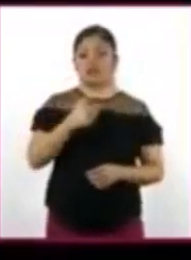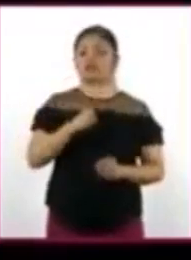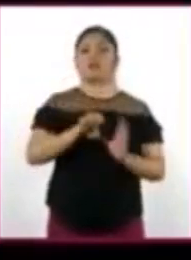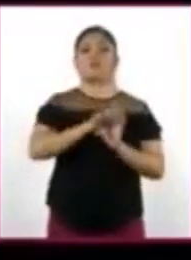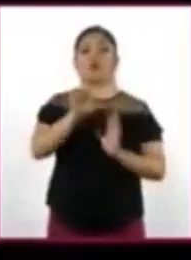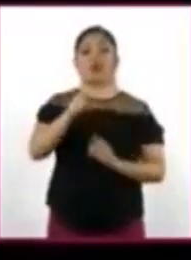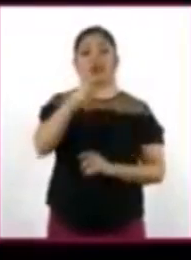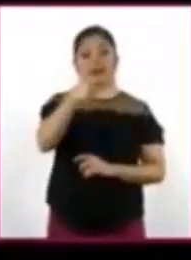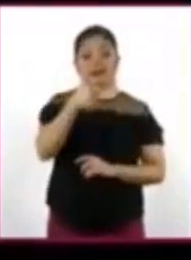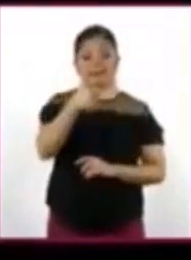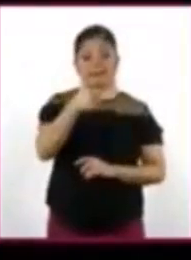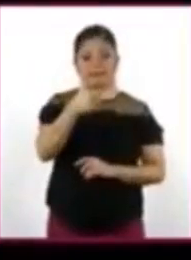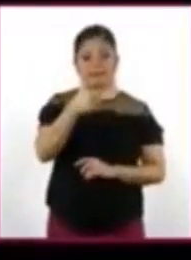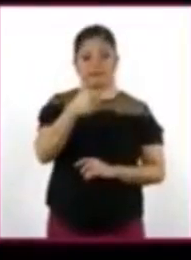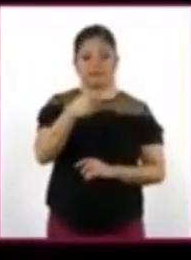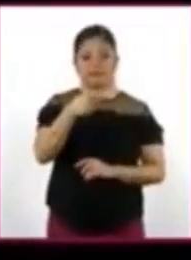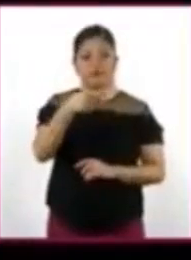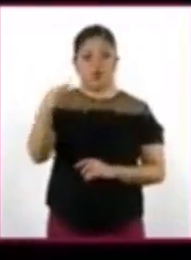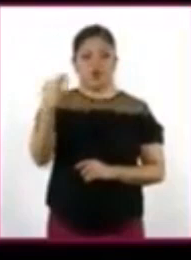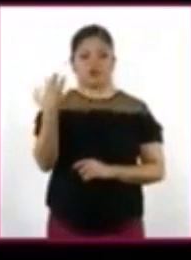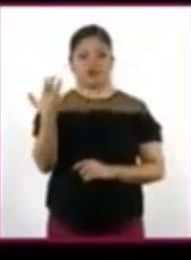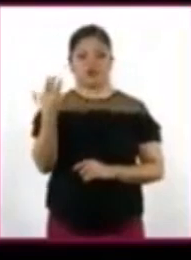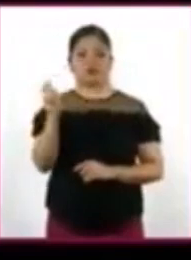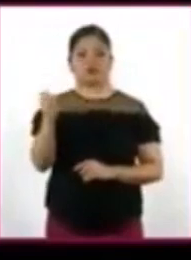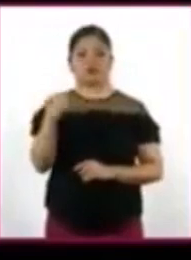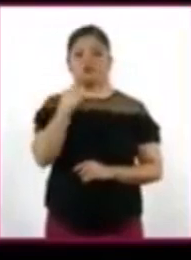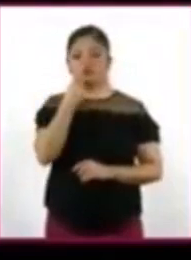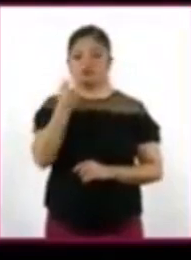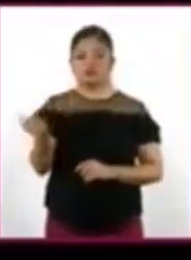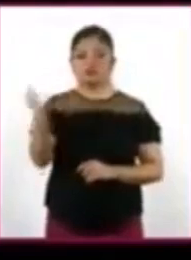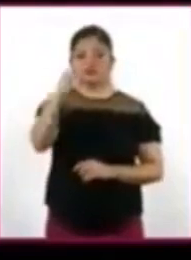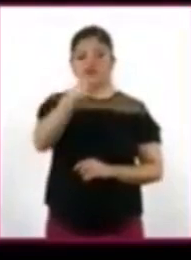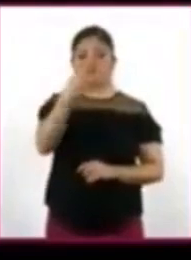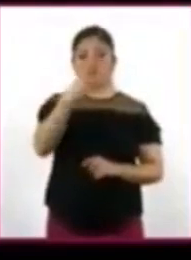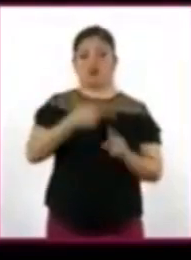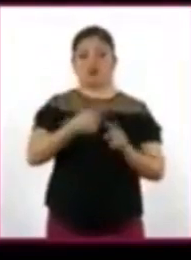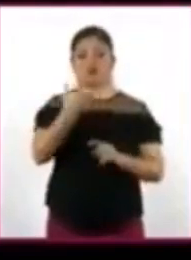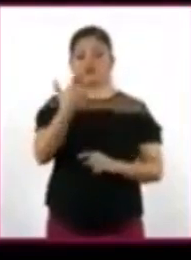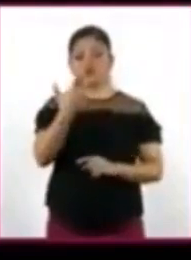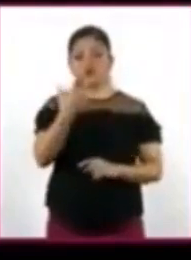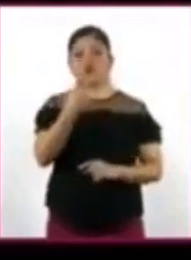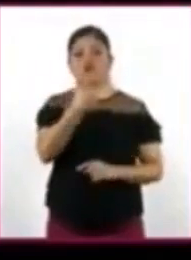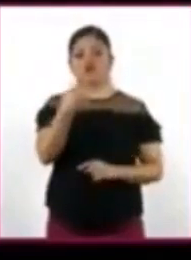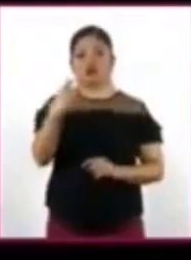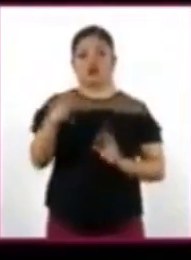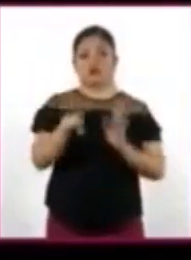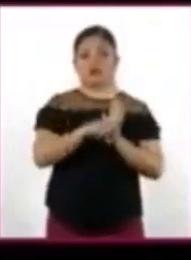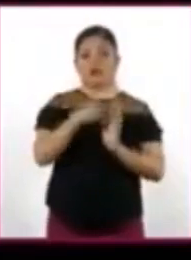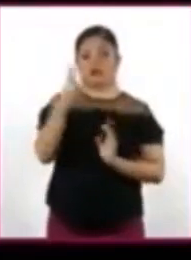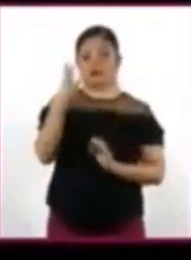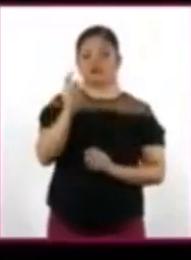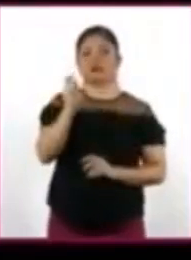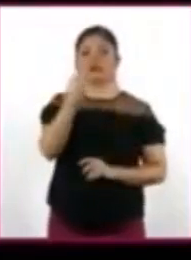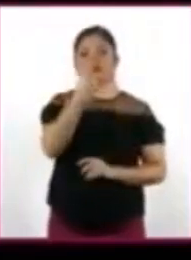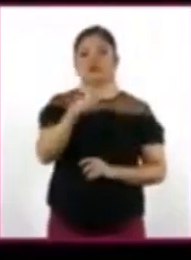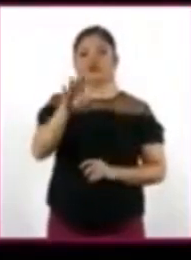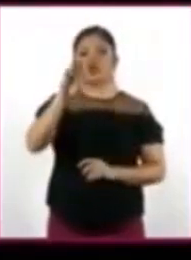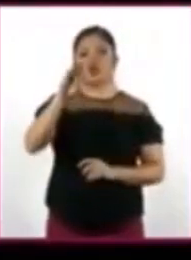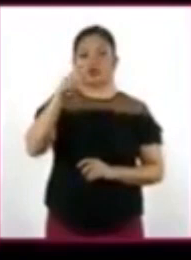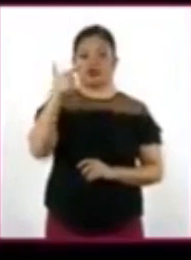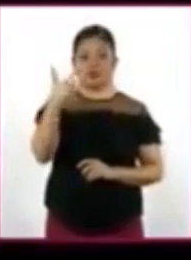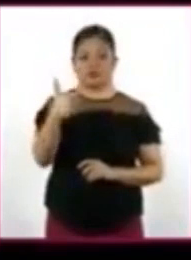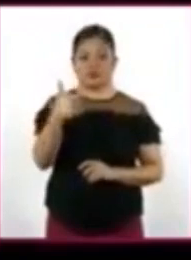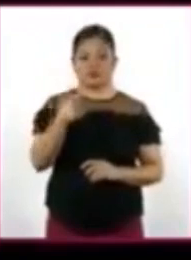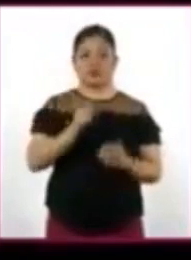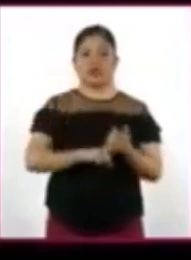ejemplo, si x vale 50, tendríamos 4 por 50, que son 200. 200 menos 3, tendríamos 197 bloques.